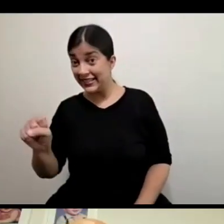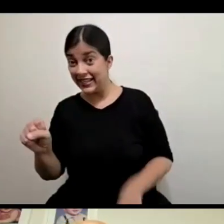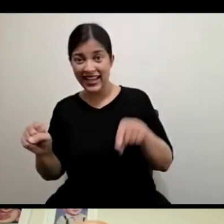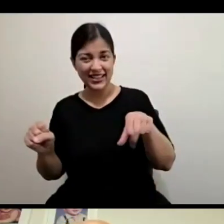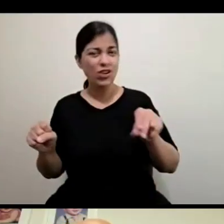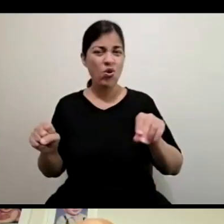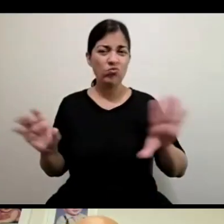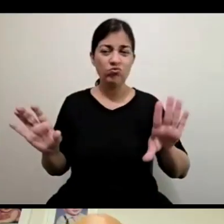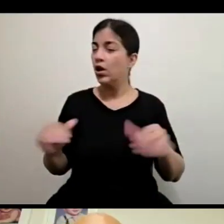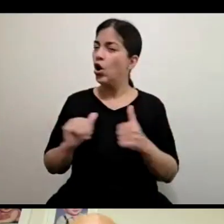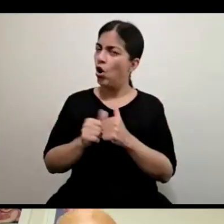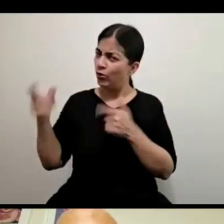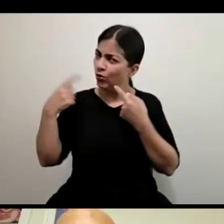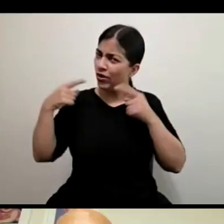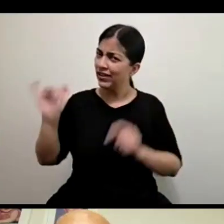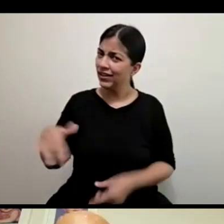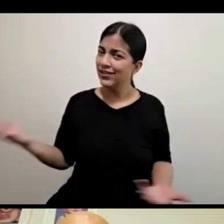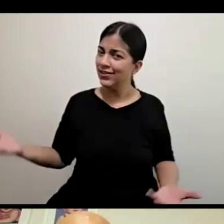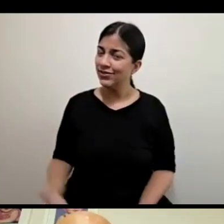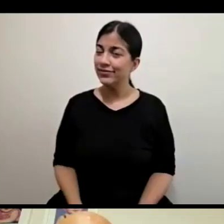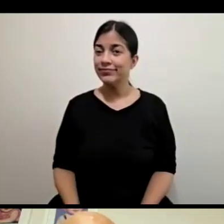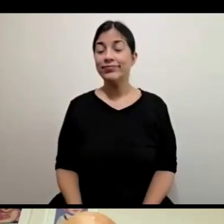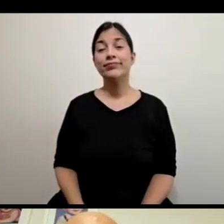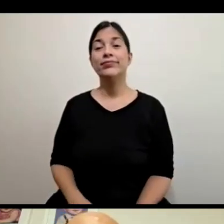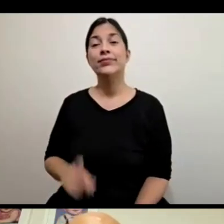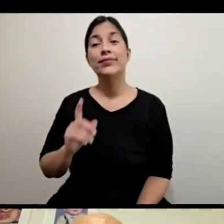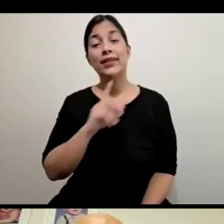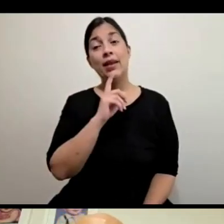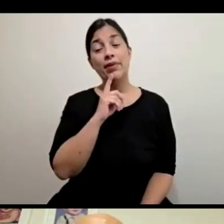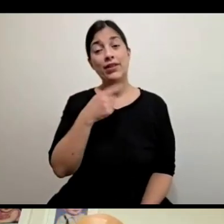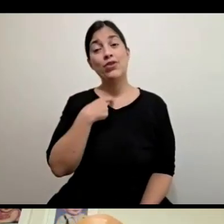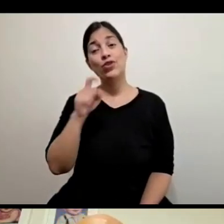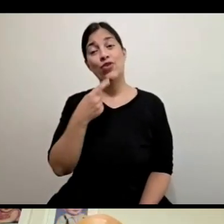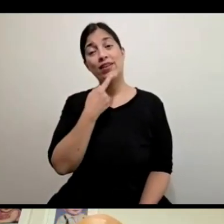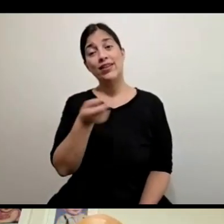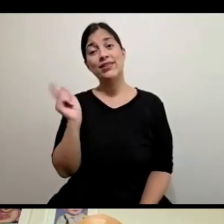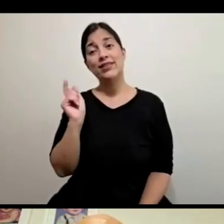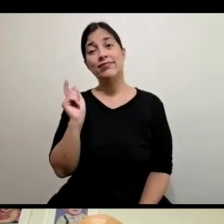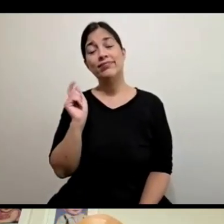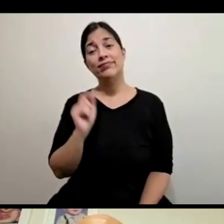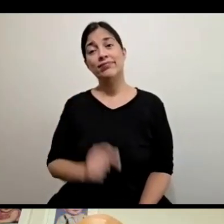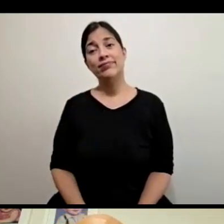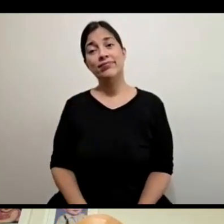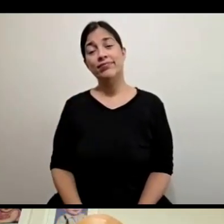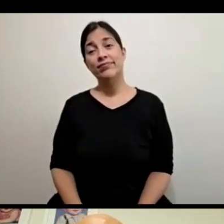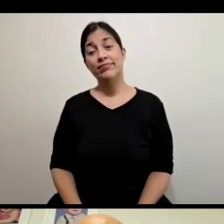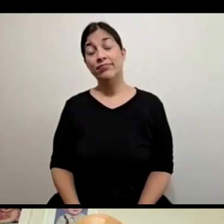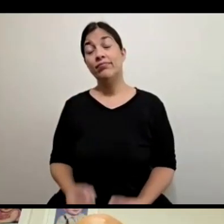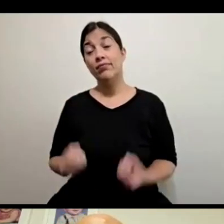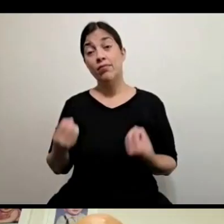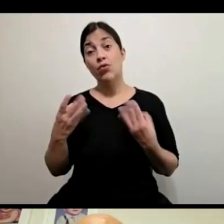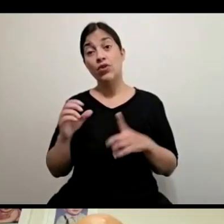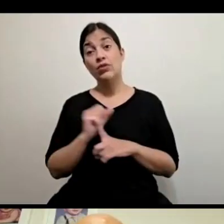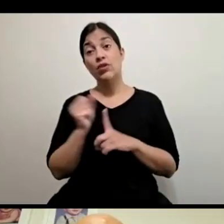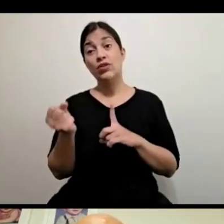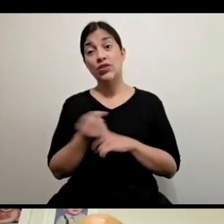¿Cómo lograste eso? Una realmente tengo que decirlo, tengo que decir que en muchas ocasiones la selección no tuvo que